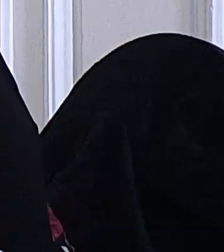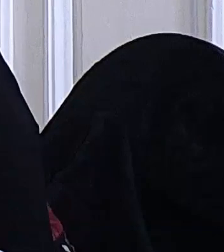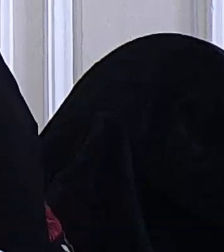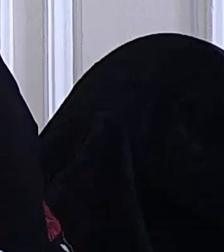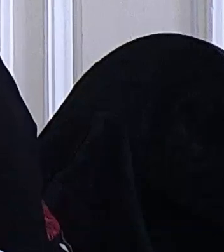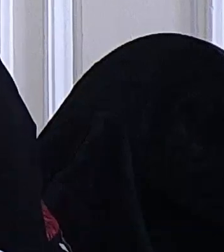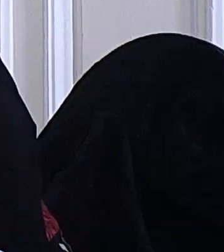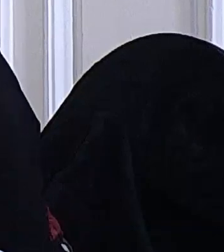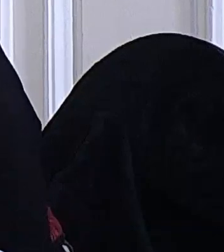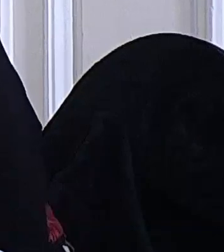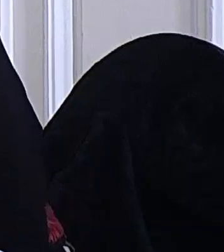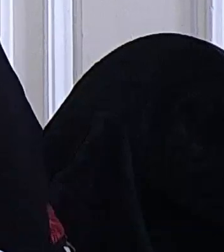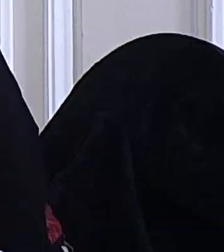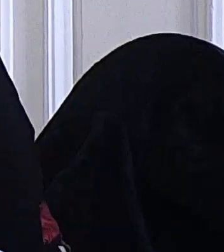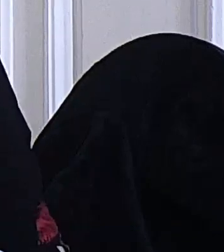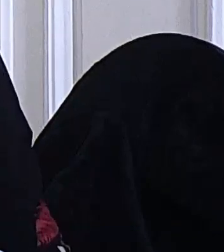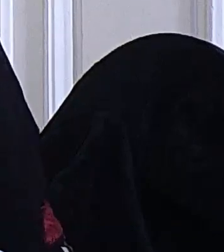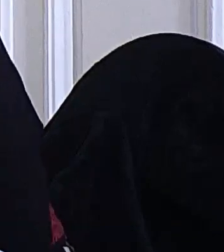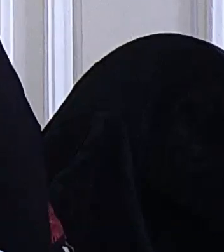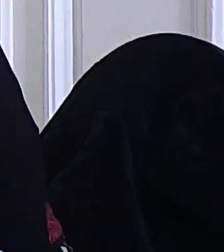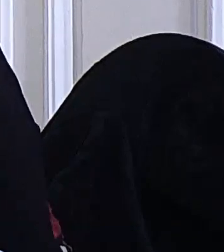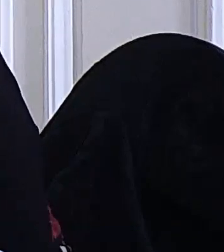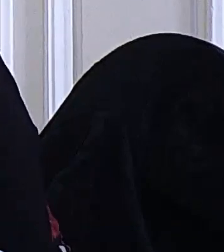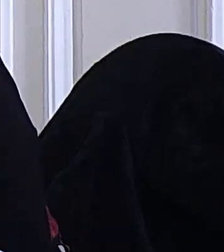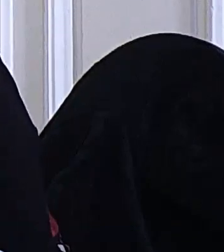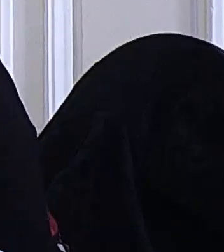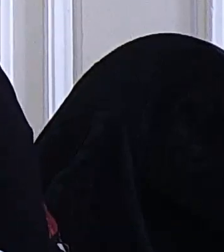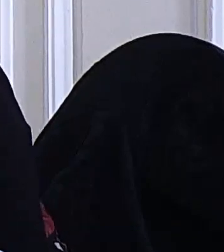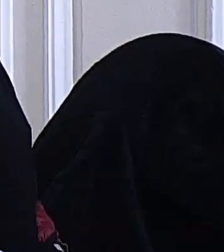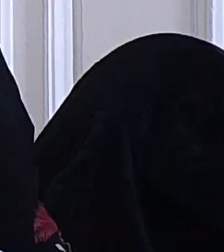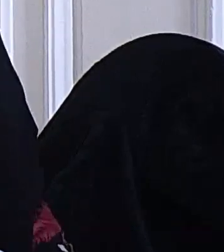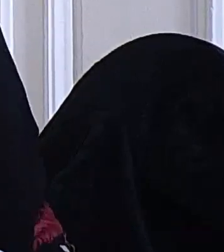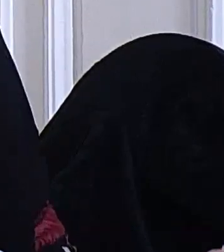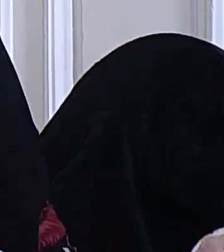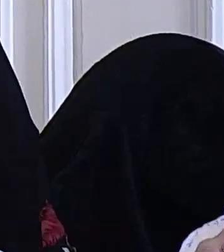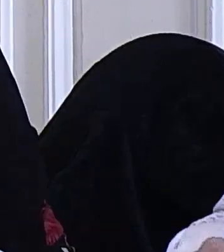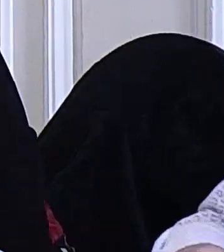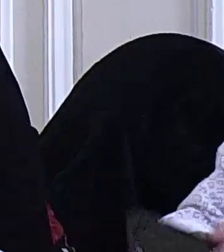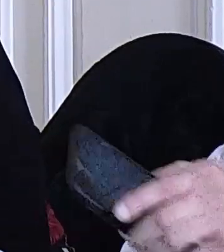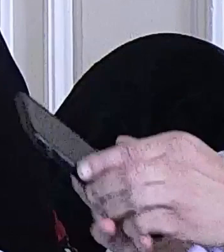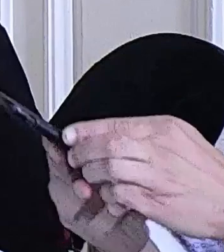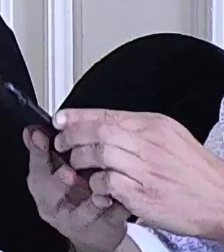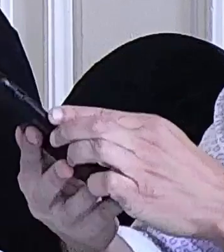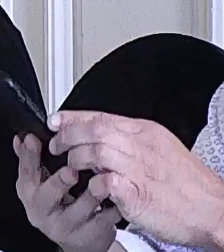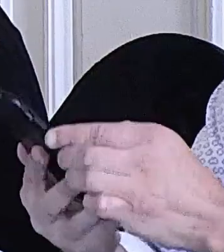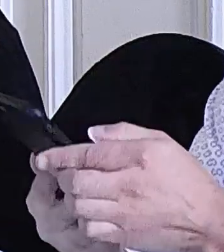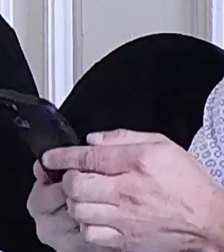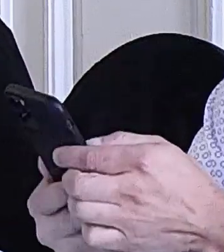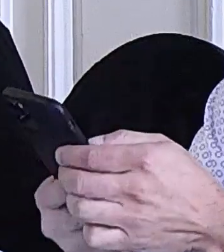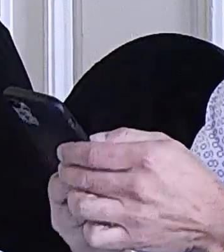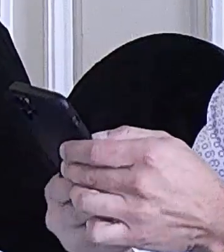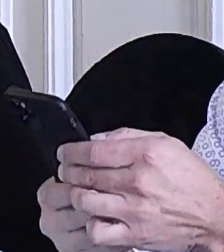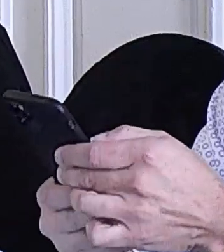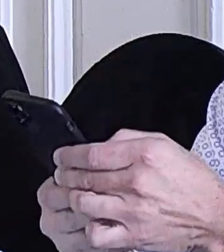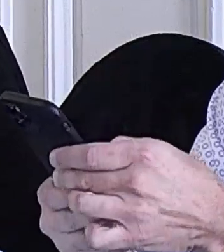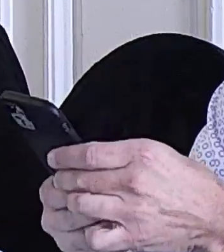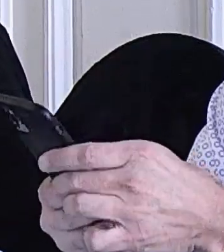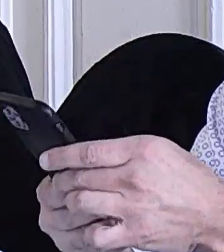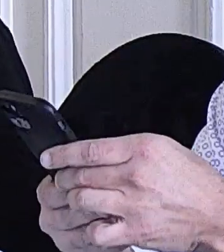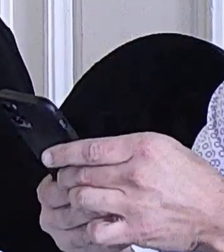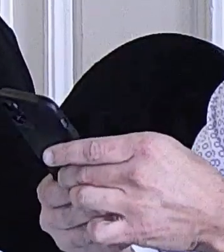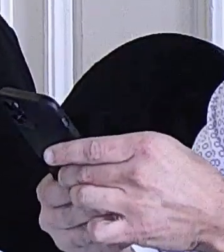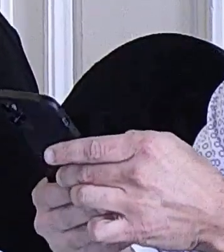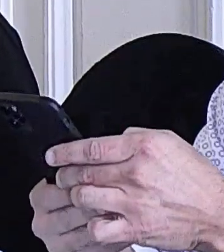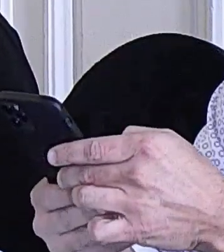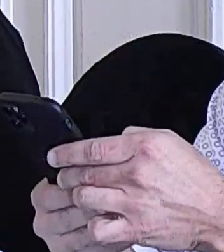las personas y las comunidades que viven en los distintos territorios del país puedan desarrollarse y expresarse